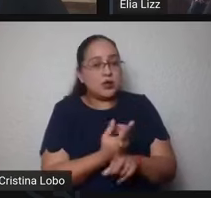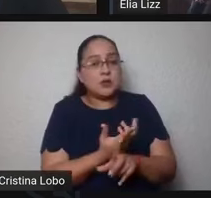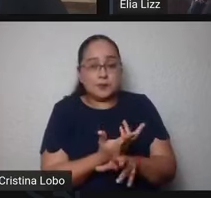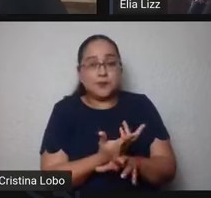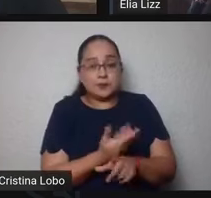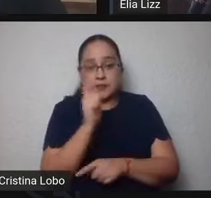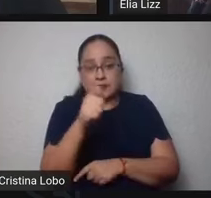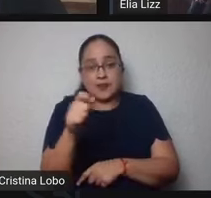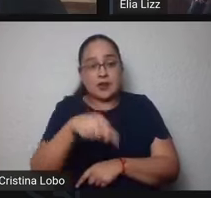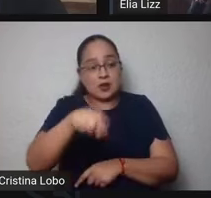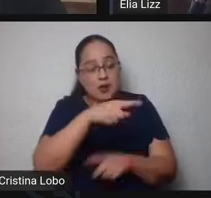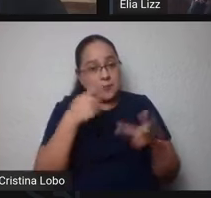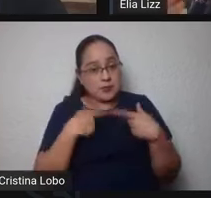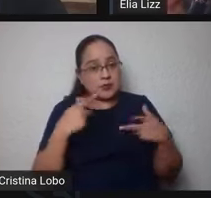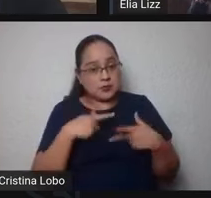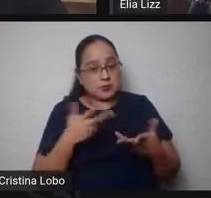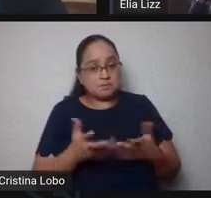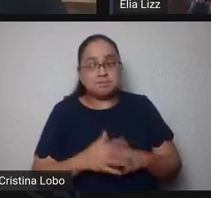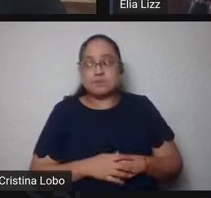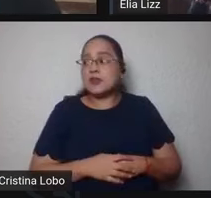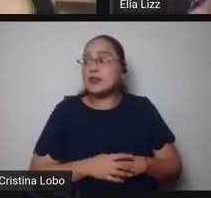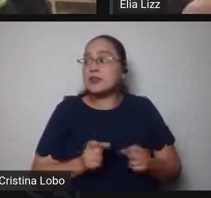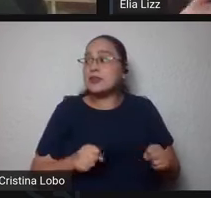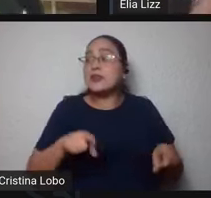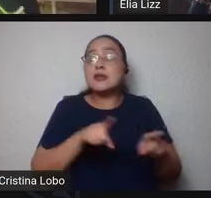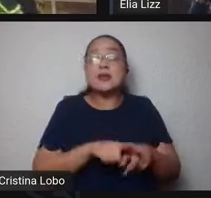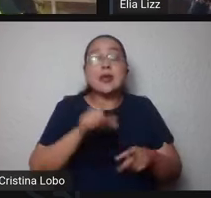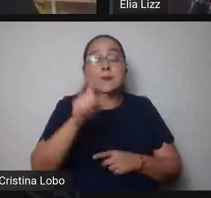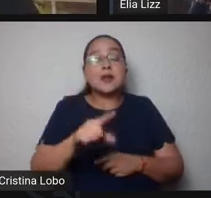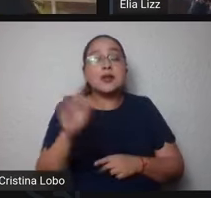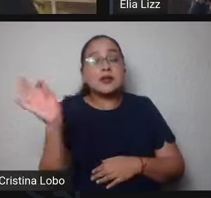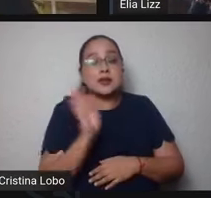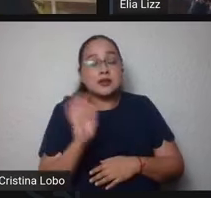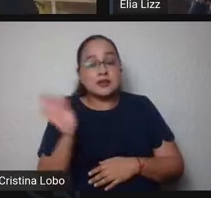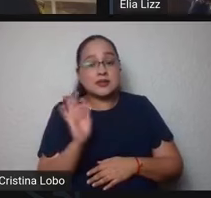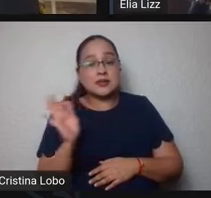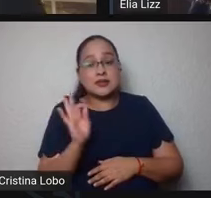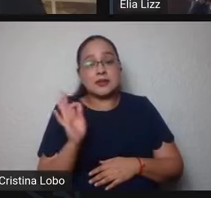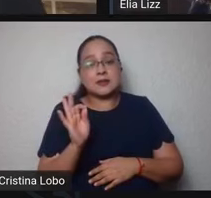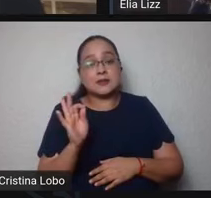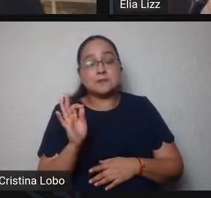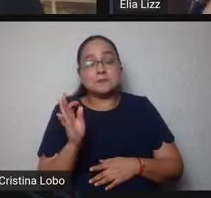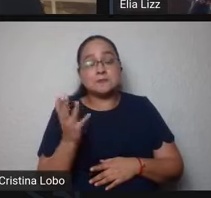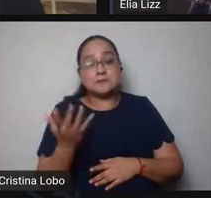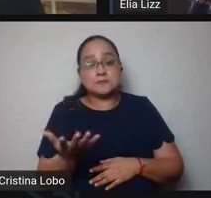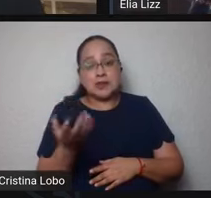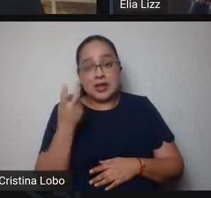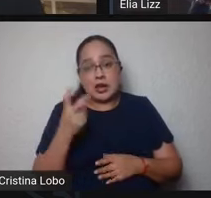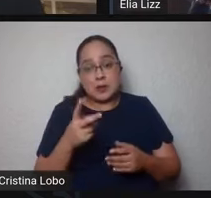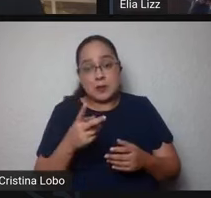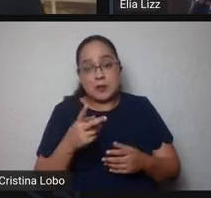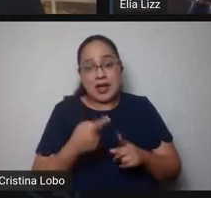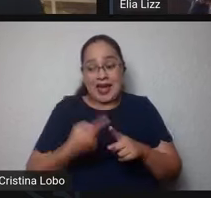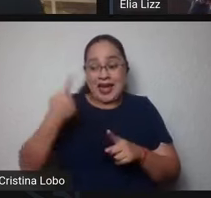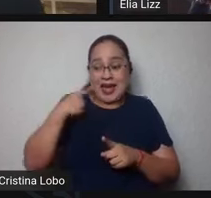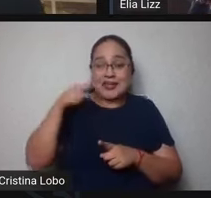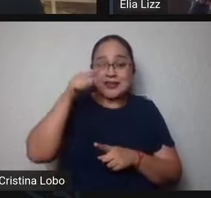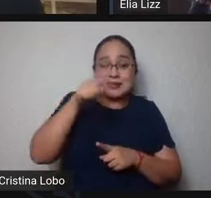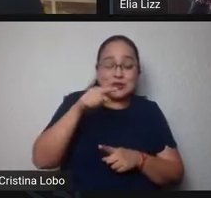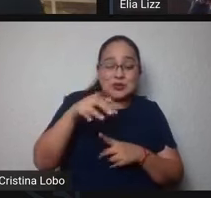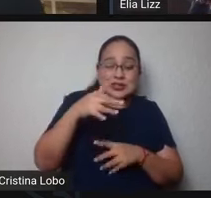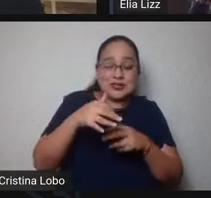de las personas. Y es muy probable que precisamente esta situación de las violaciones que has sufrido,